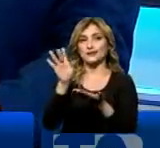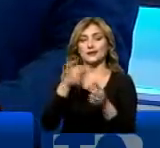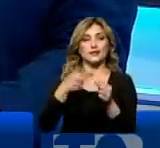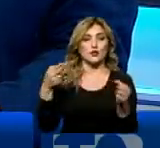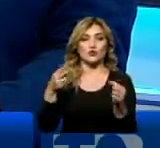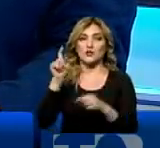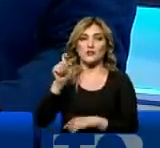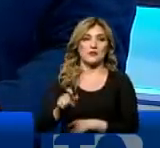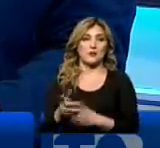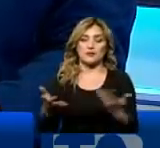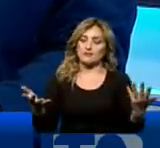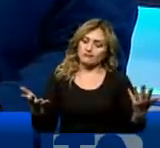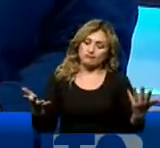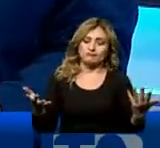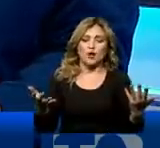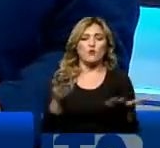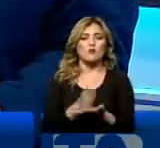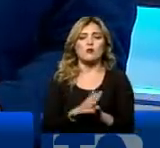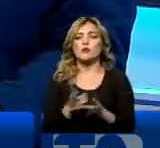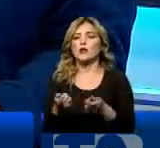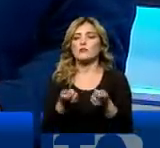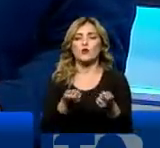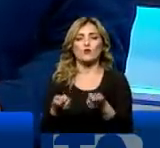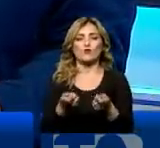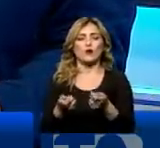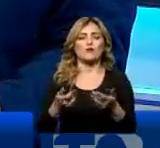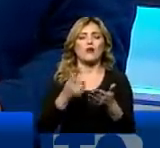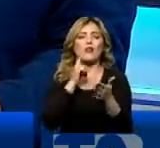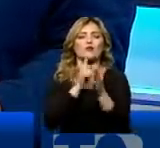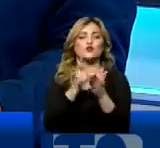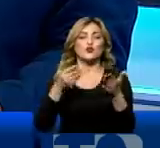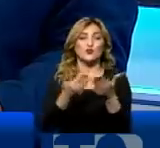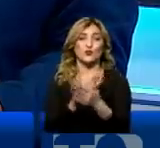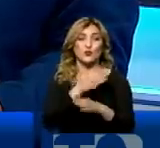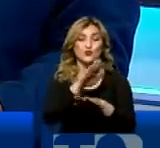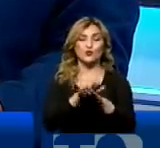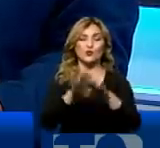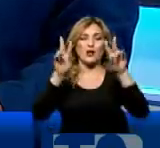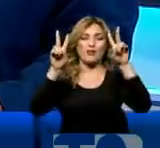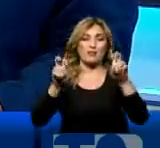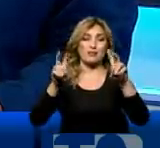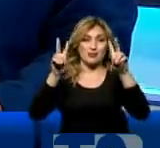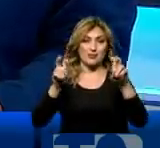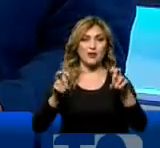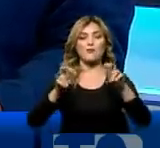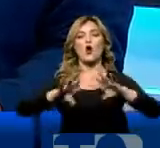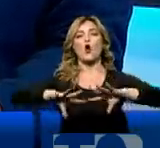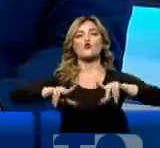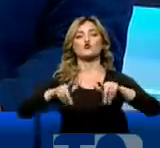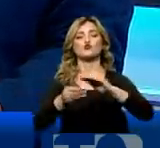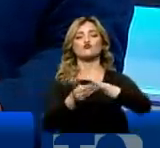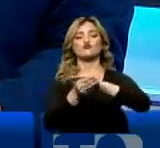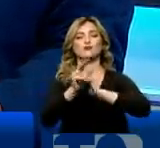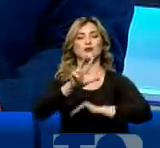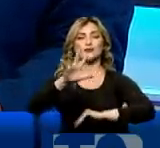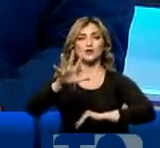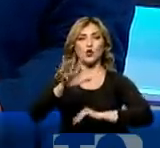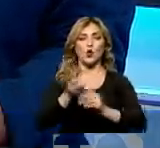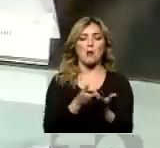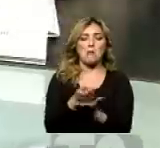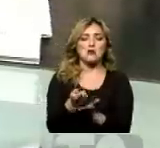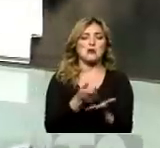dar vida a la institución. Lo dijo mientras hizo una nueva denuncia del caso Arroz Verde y los aportes de campaña de Alianza País.